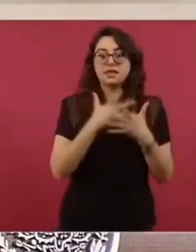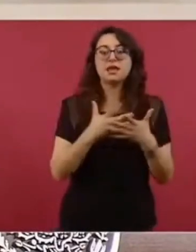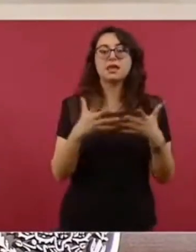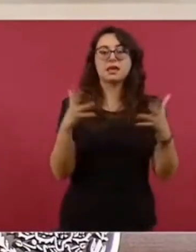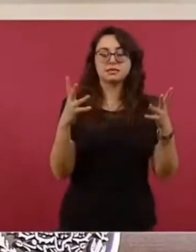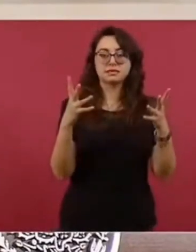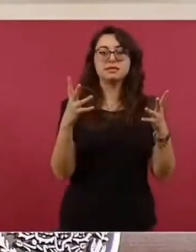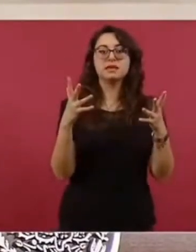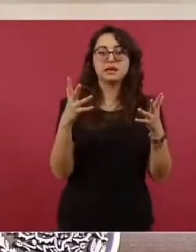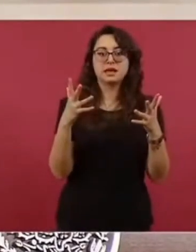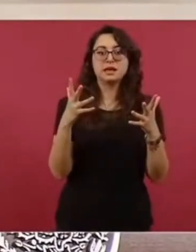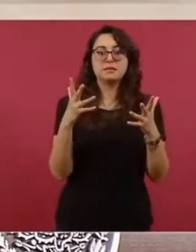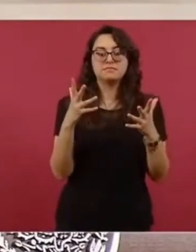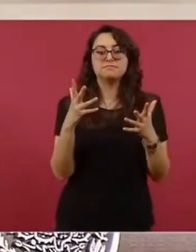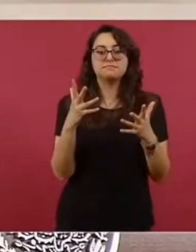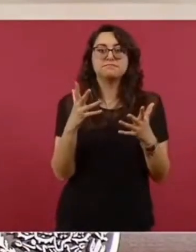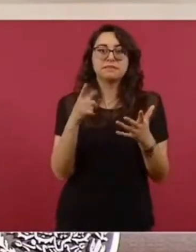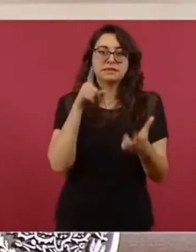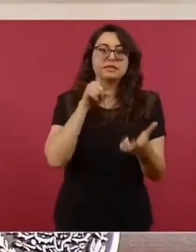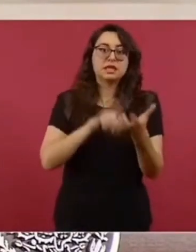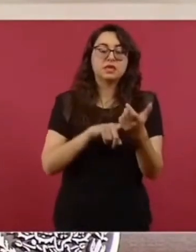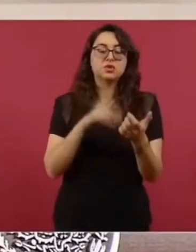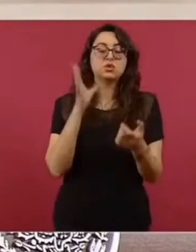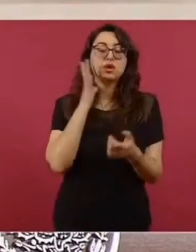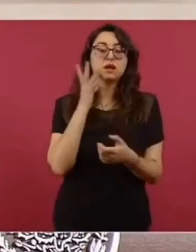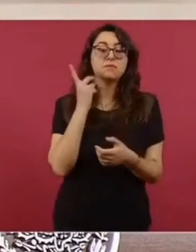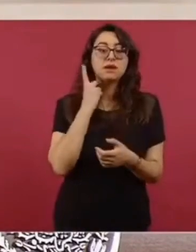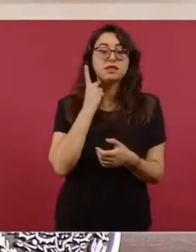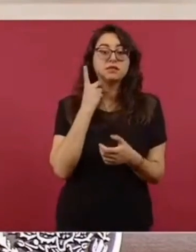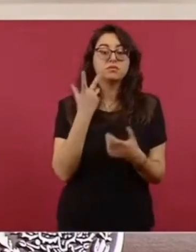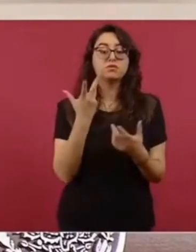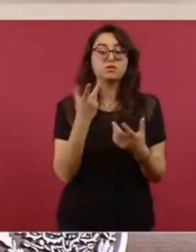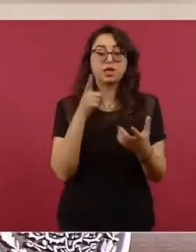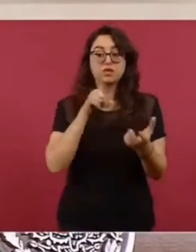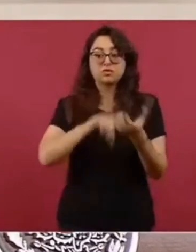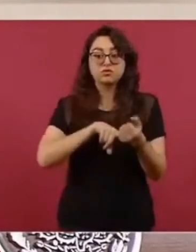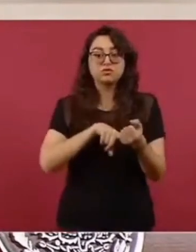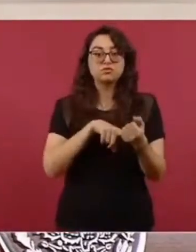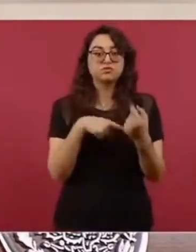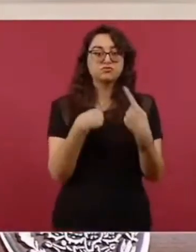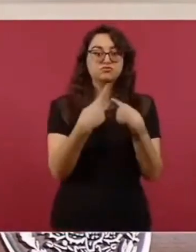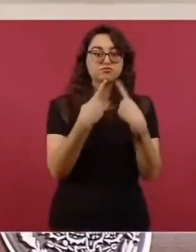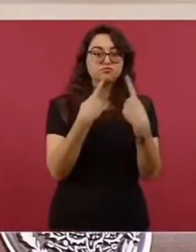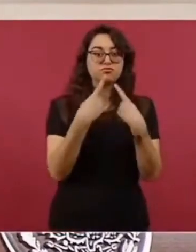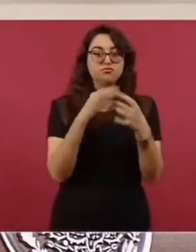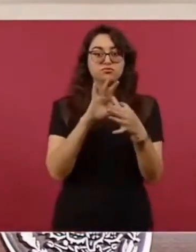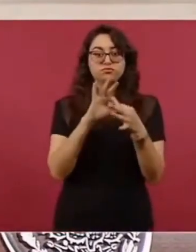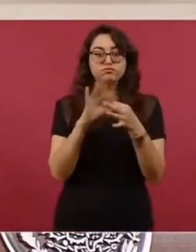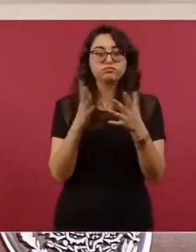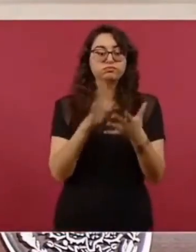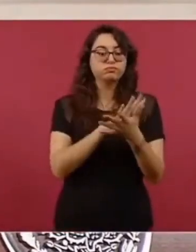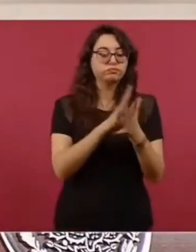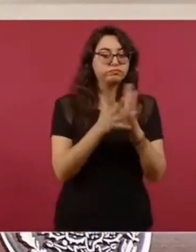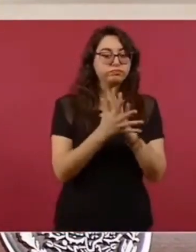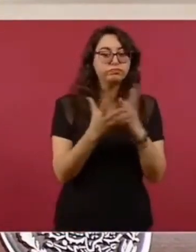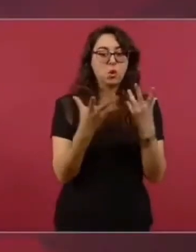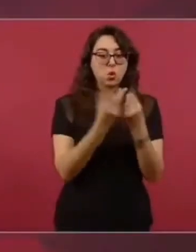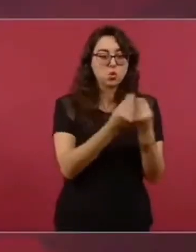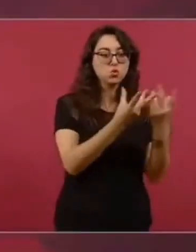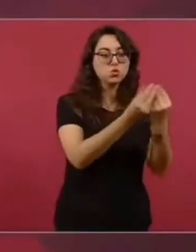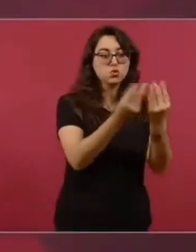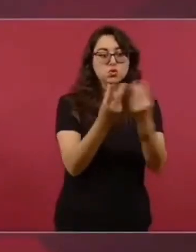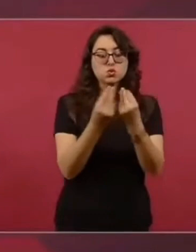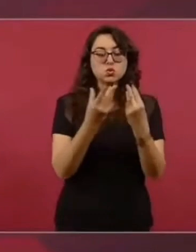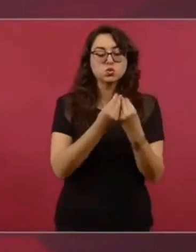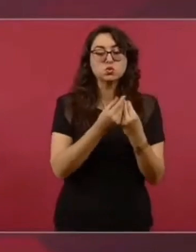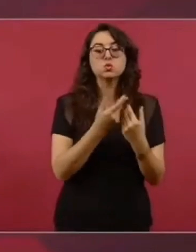en el Congreso y cuidan mucho todo lo relacionado con el